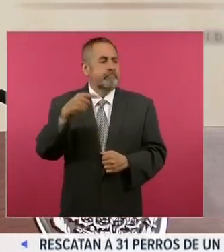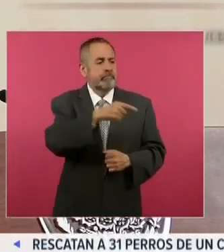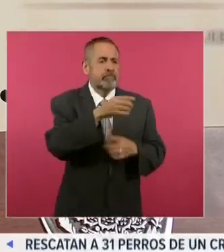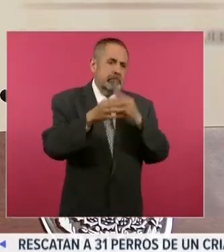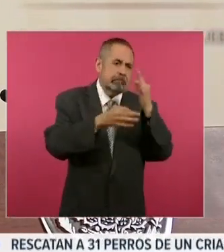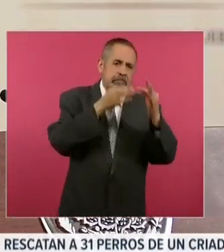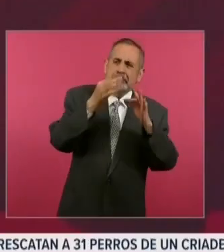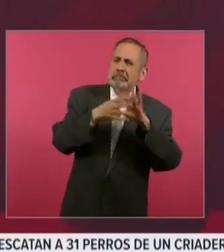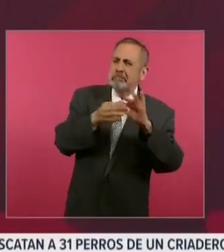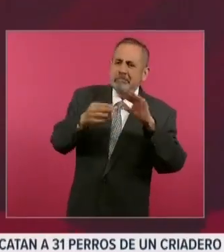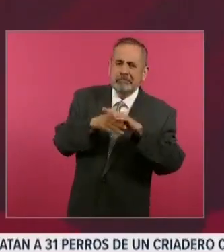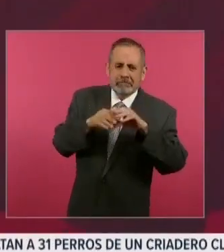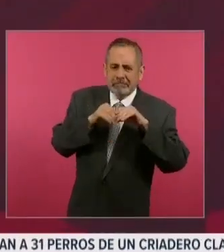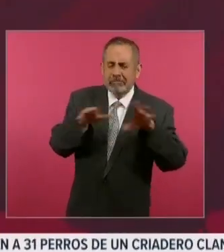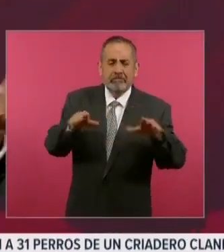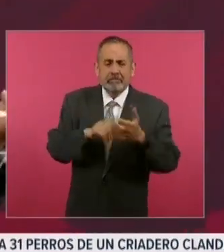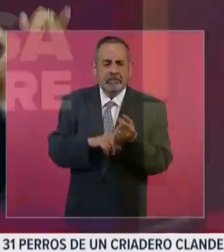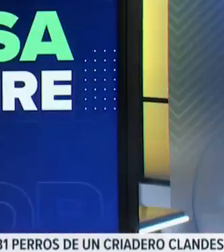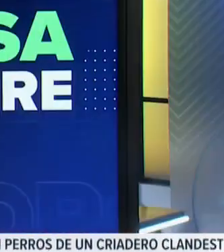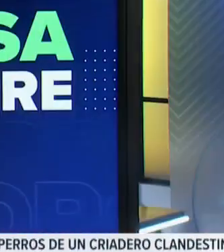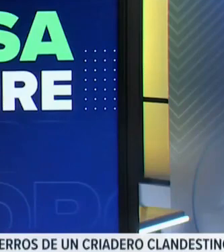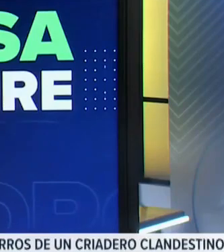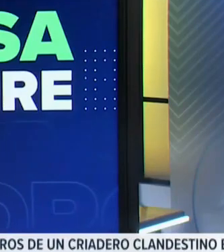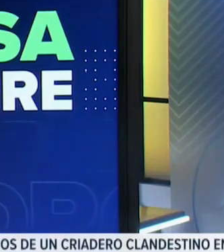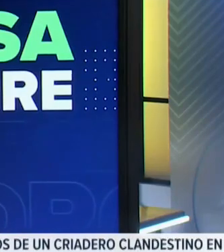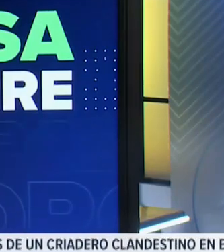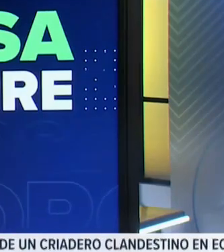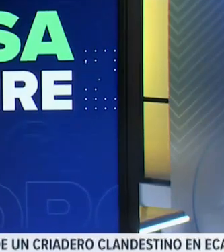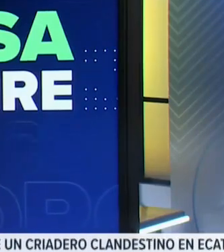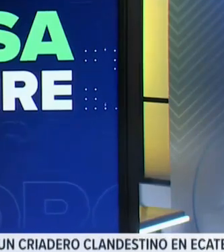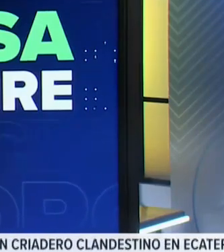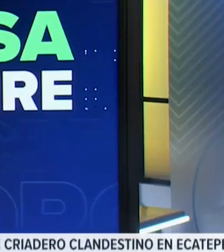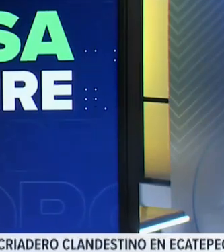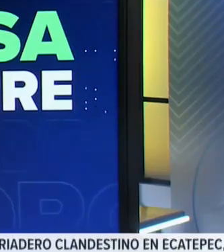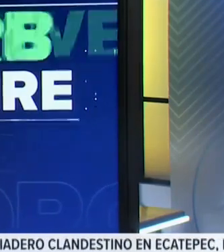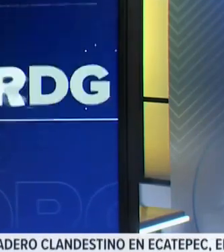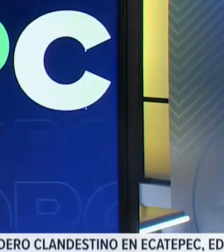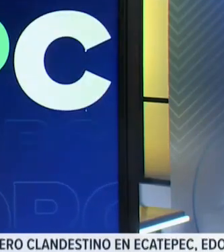campaña. Errores bien poquitos, como tres. No, menos, como cinco.